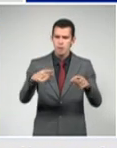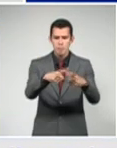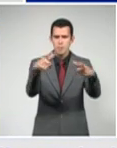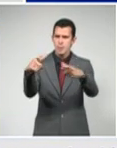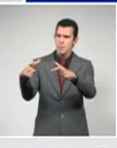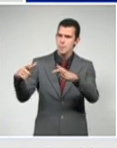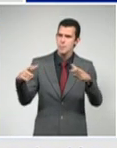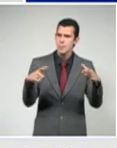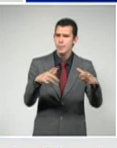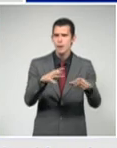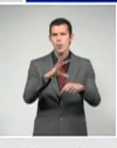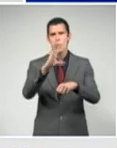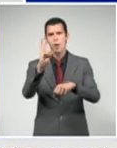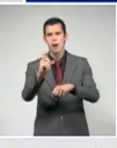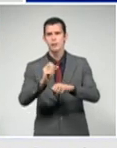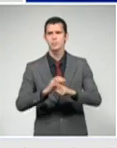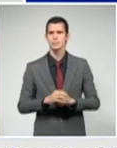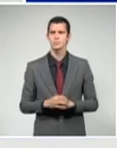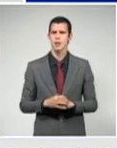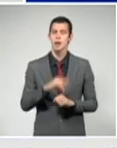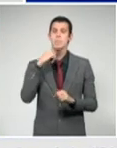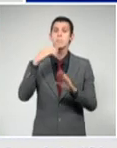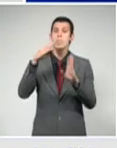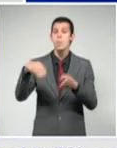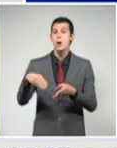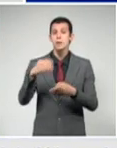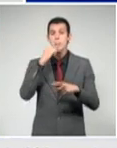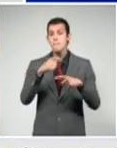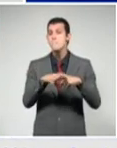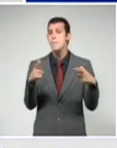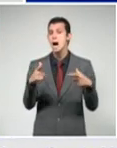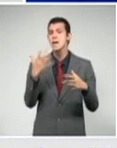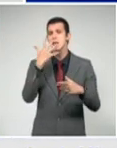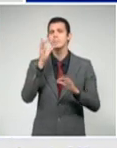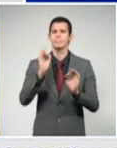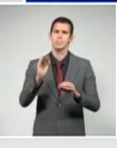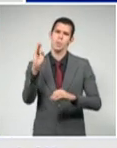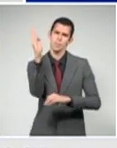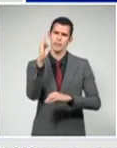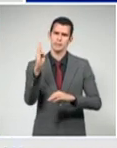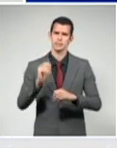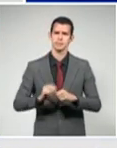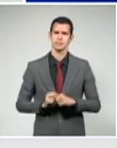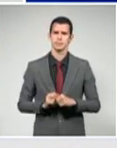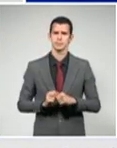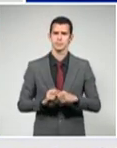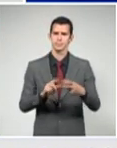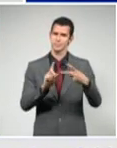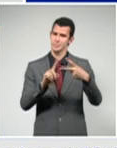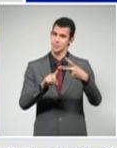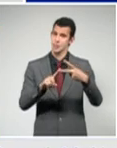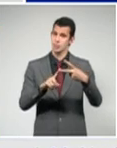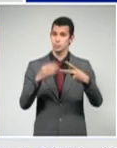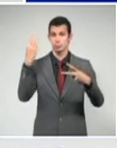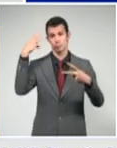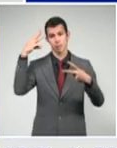número en el día de ayer, le sigue Estados Unidos, México, que siempre hemos hablado de su